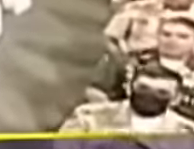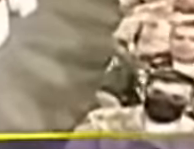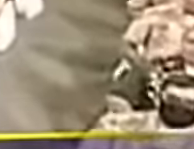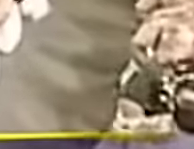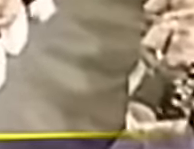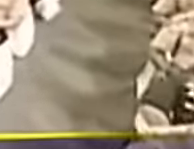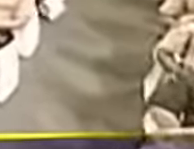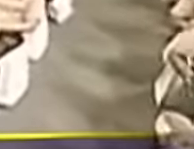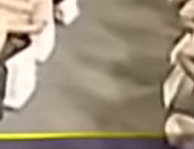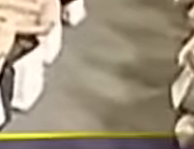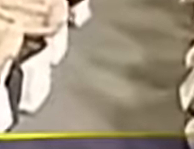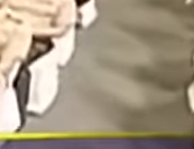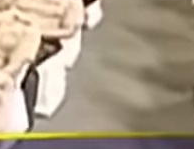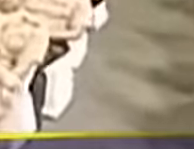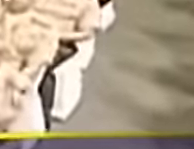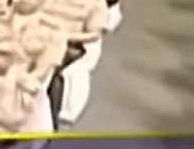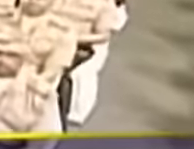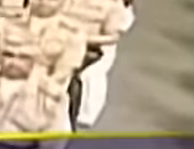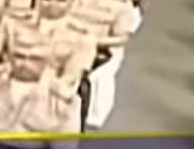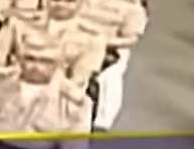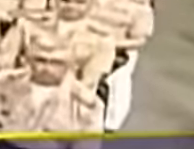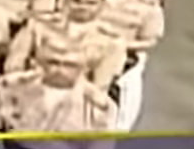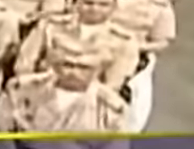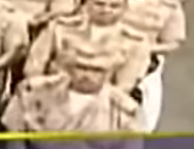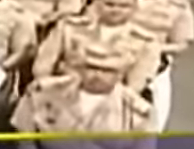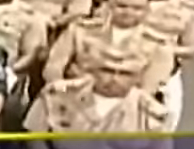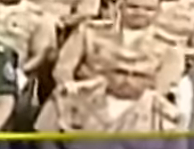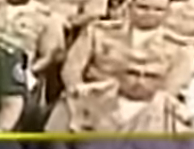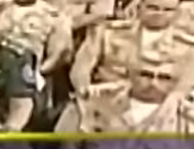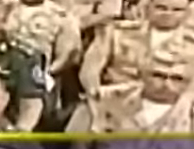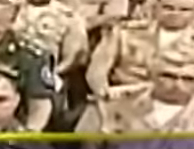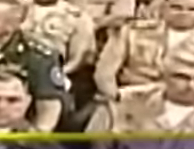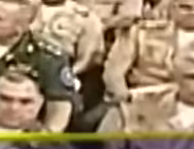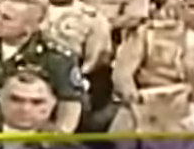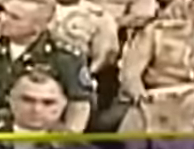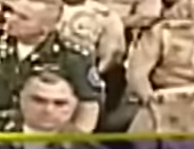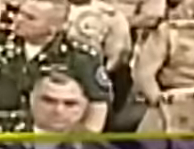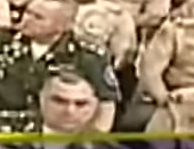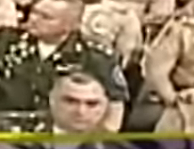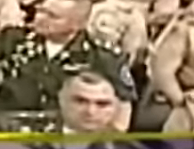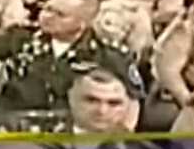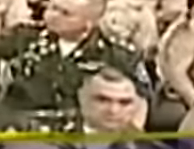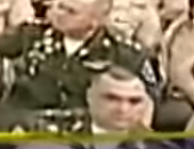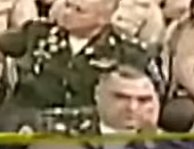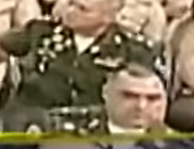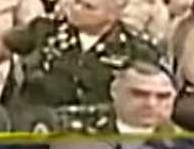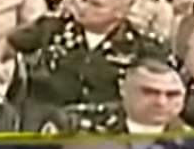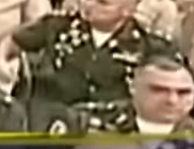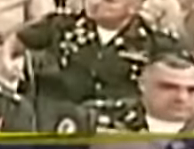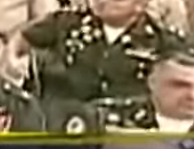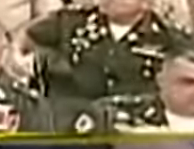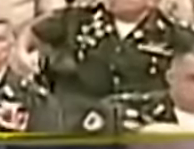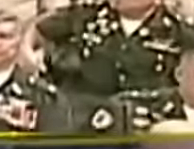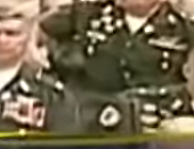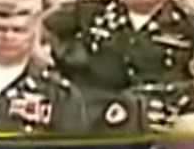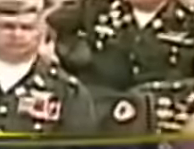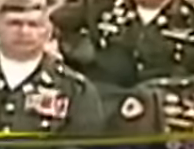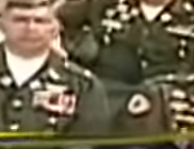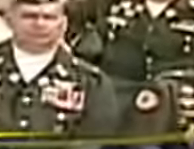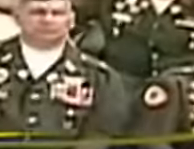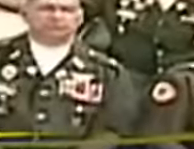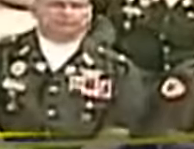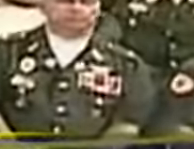ha extirpado completamente, desintegraron pues el pueblo palestino. Un